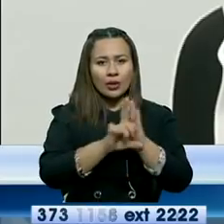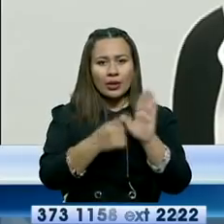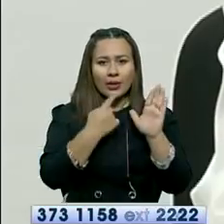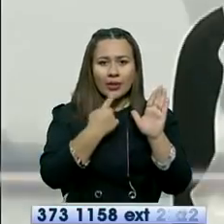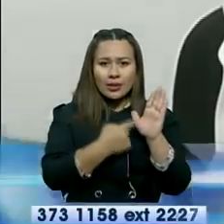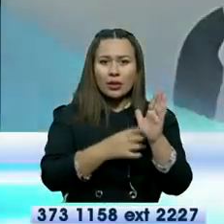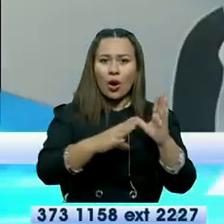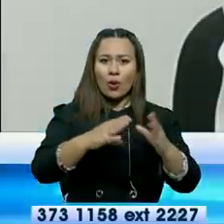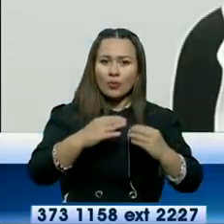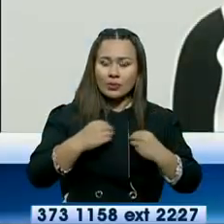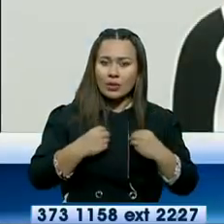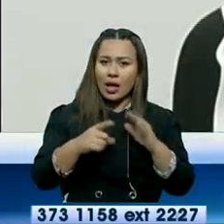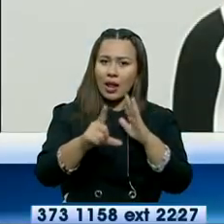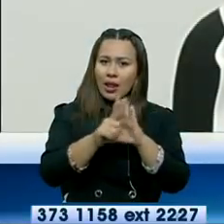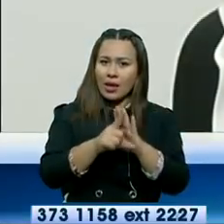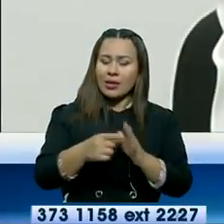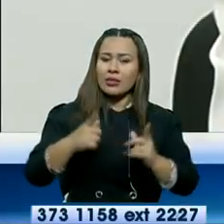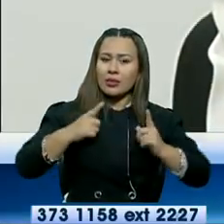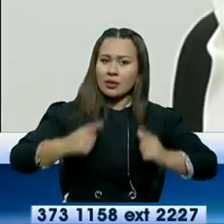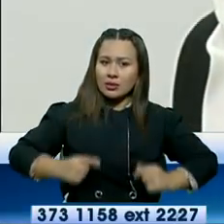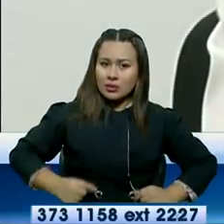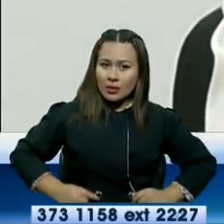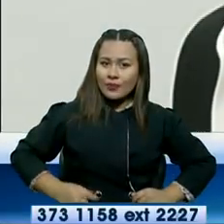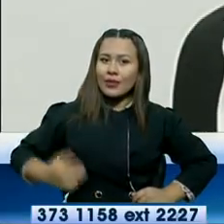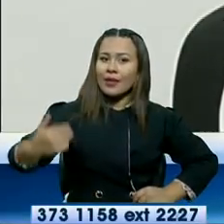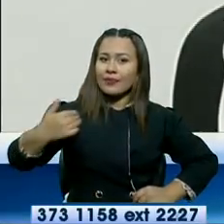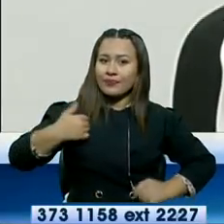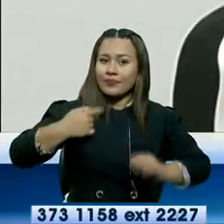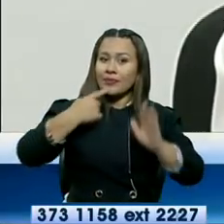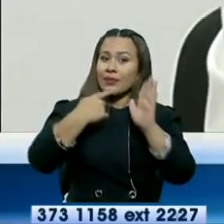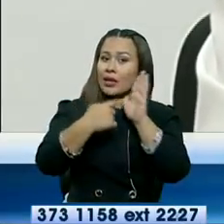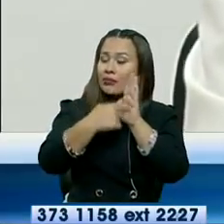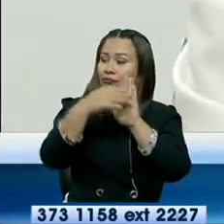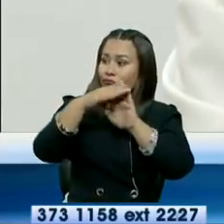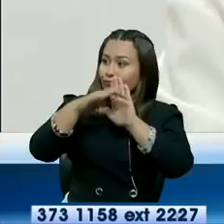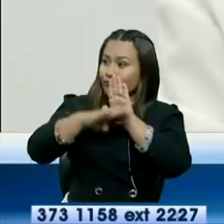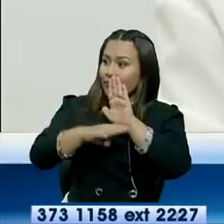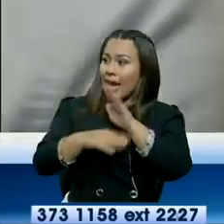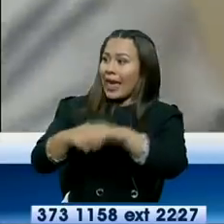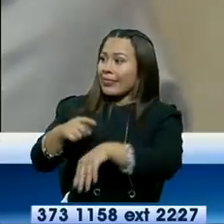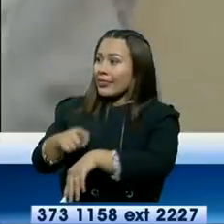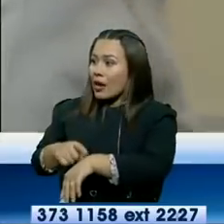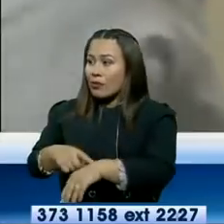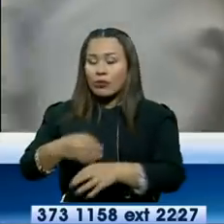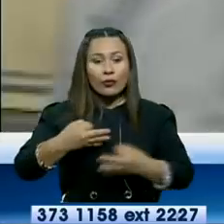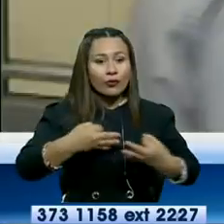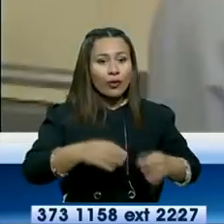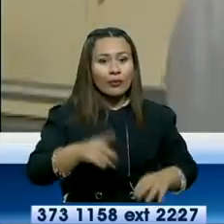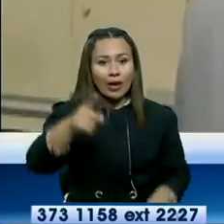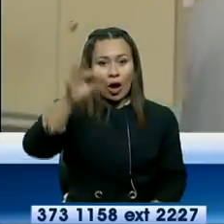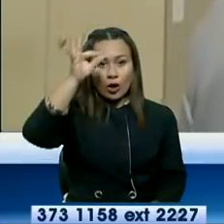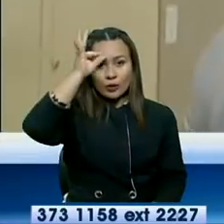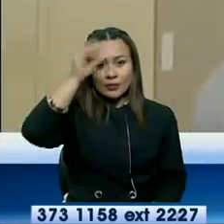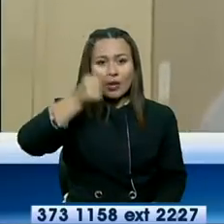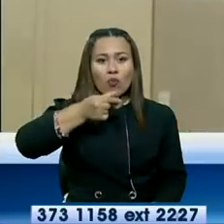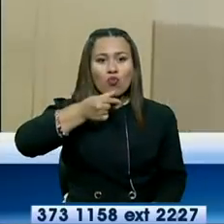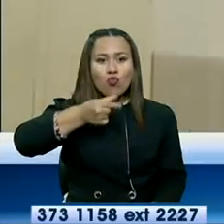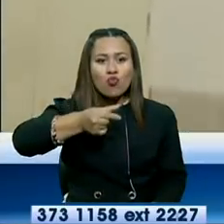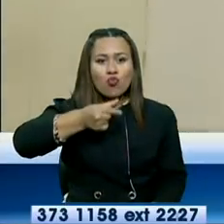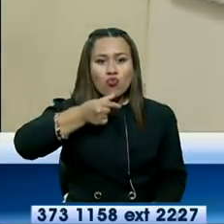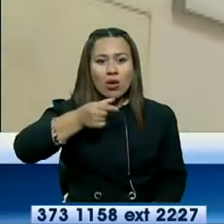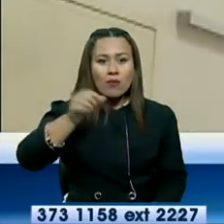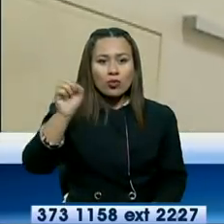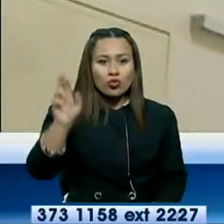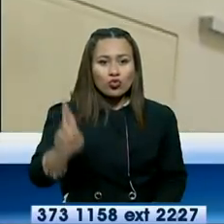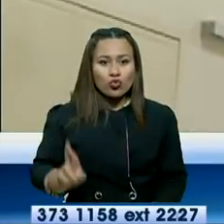cumplimiento de la Ley Orgánica de Salud tienen establecidos los términos, los tiempos, las formas. Lo hizo en el Hospital de Guasmo Sur, ubicado en